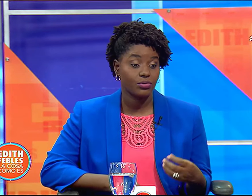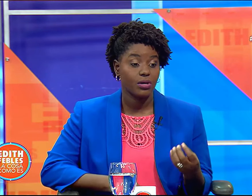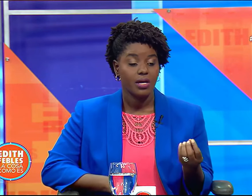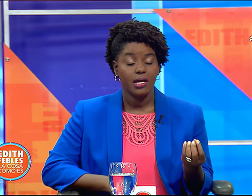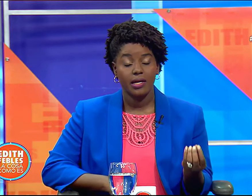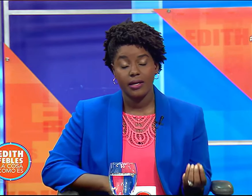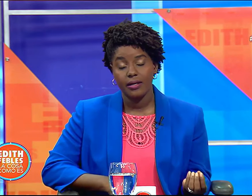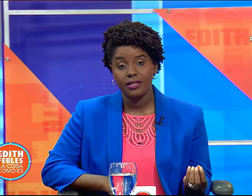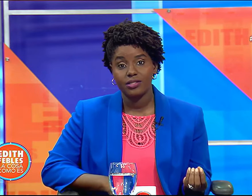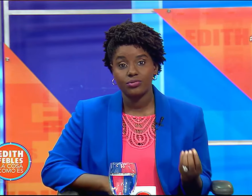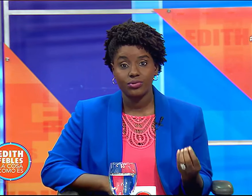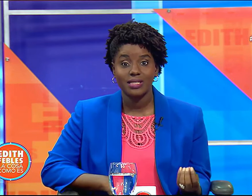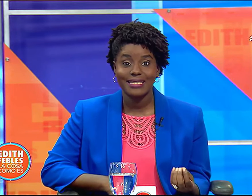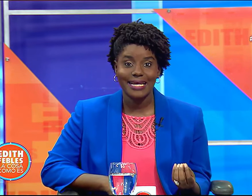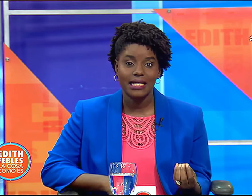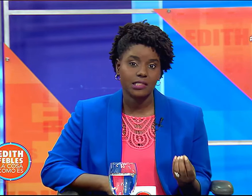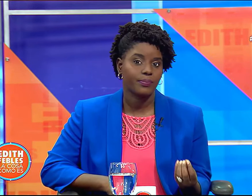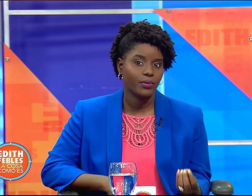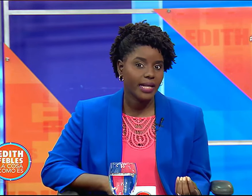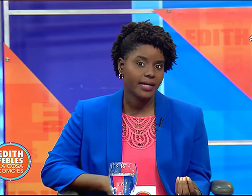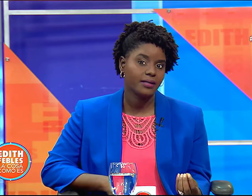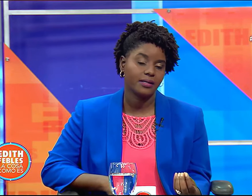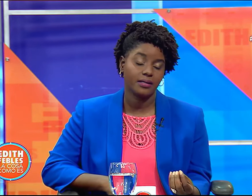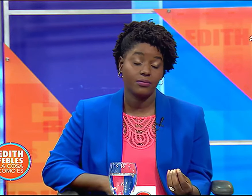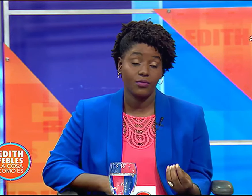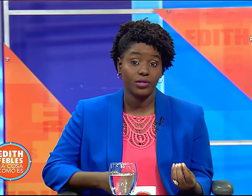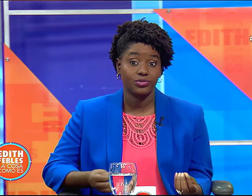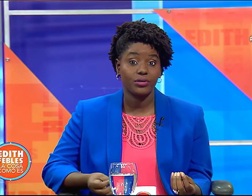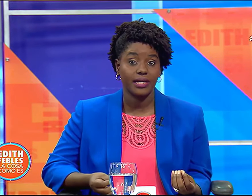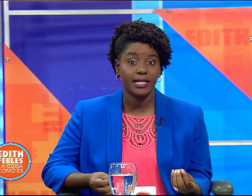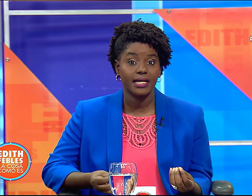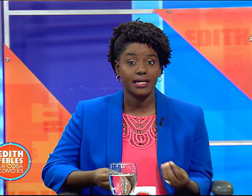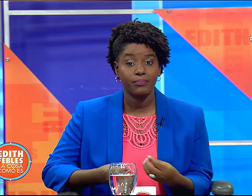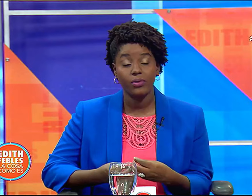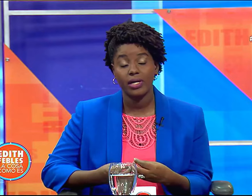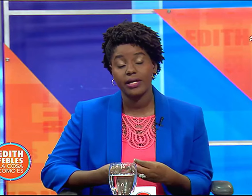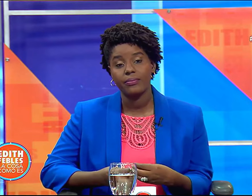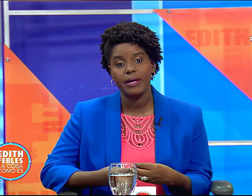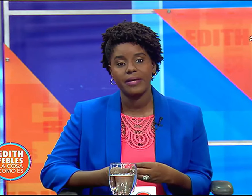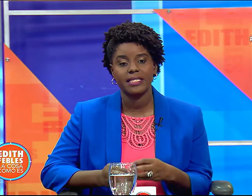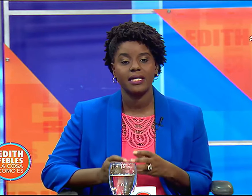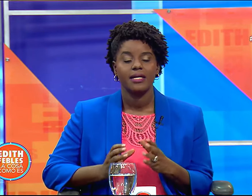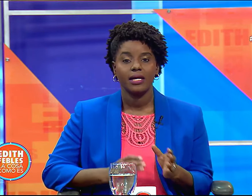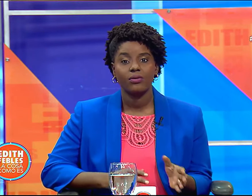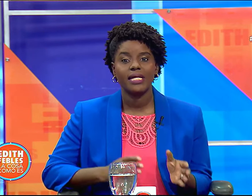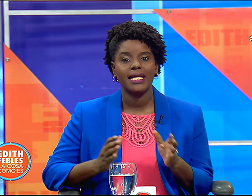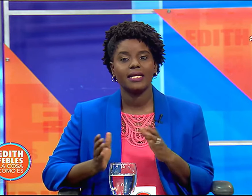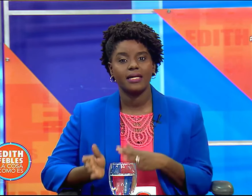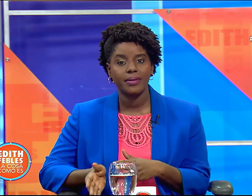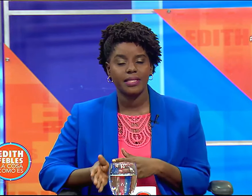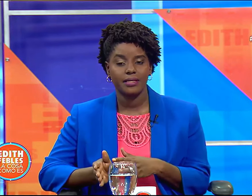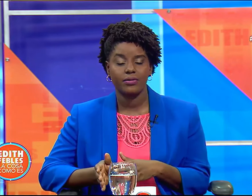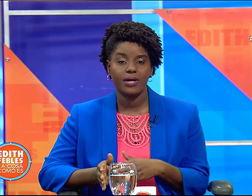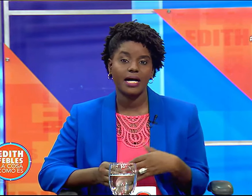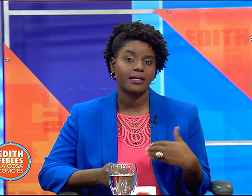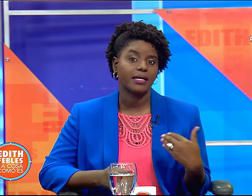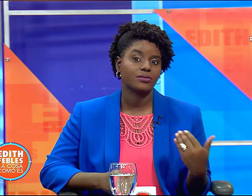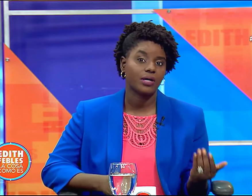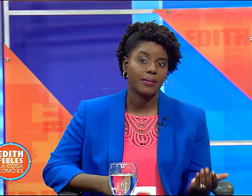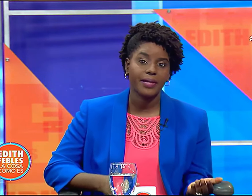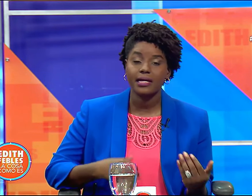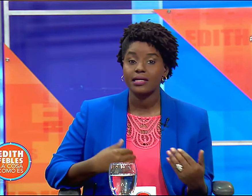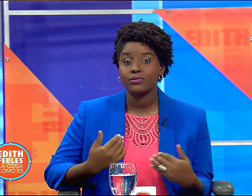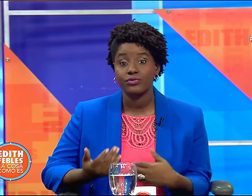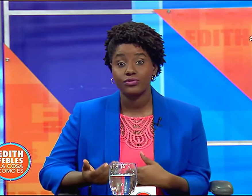son instituciones creadas por ley, y cuando son creadas por ley, obviamente que una ley debe de derogarlas